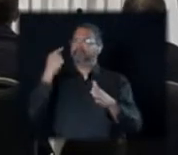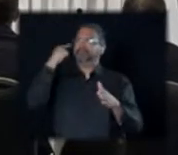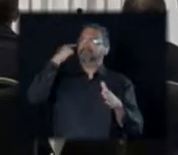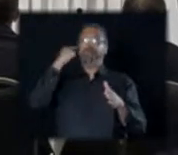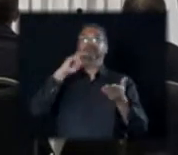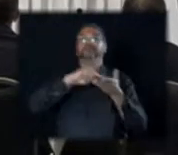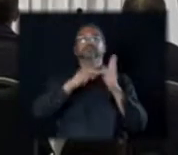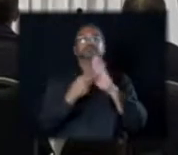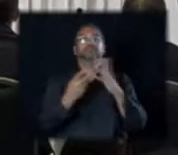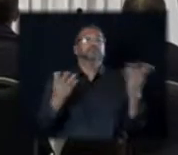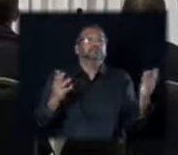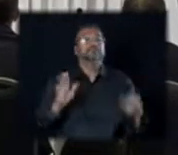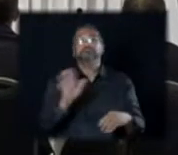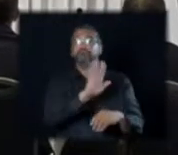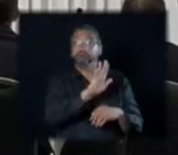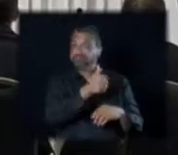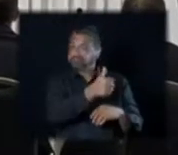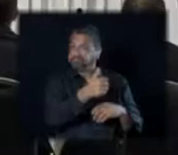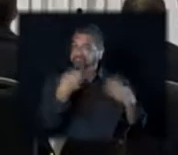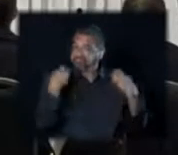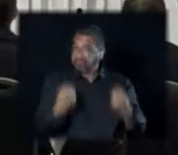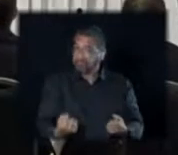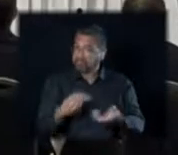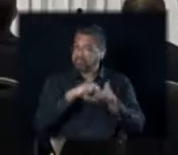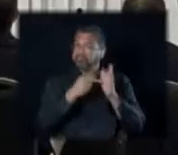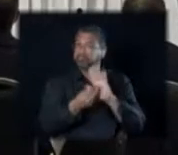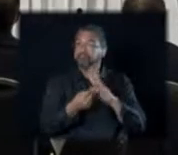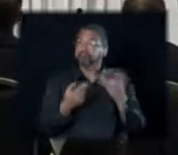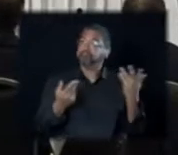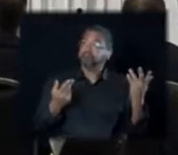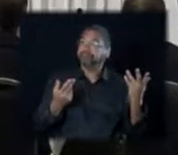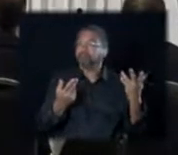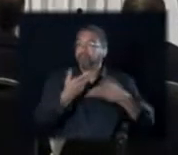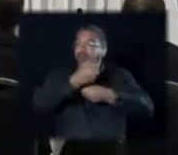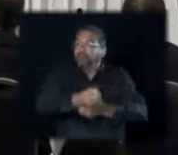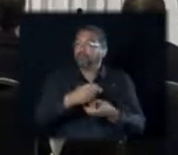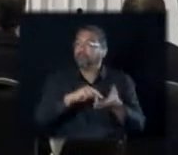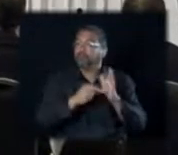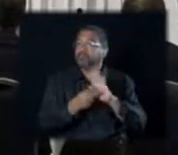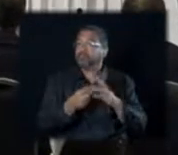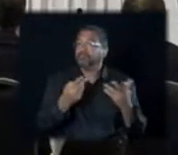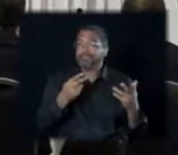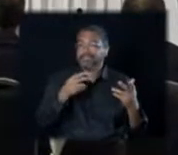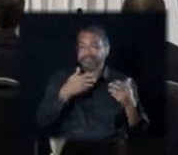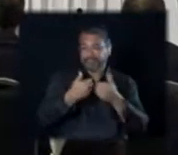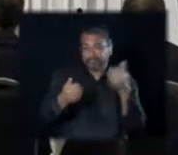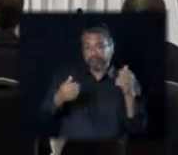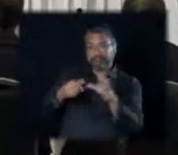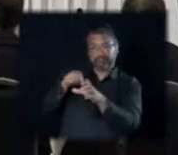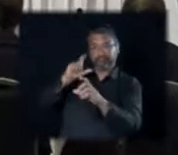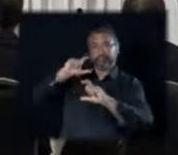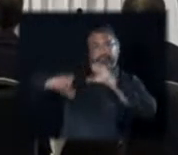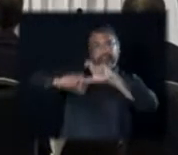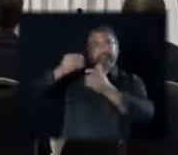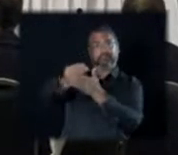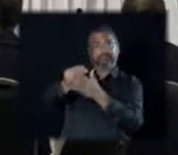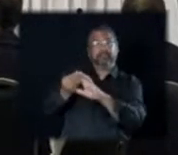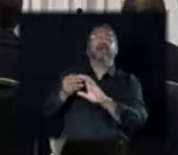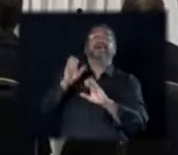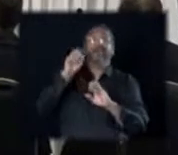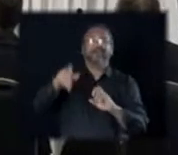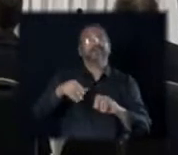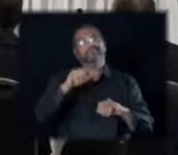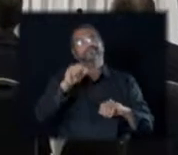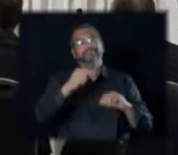pero ustedes han mirado las cuentas de modo que ustedes tengan la certidumbre de que no incluyan cuentas de inversión. Me parece que